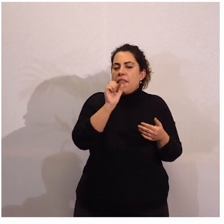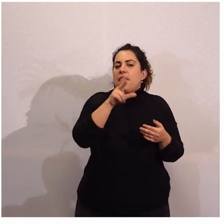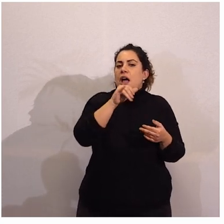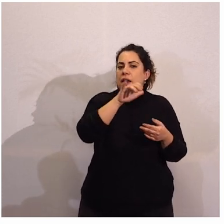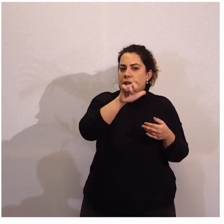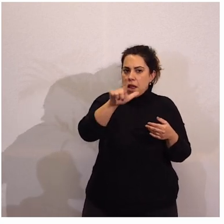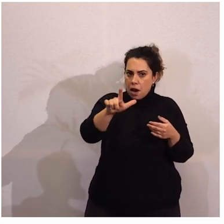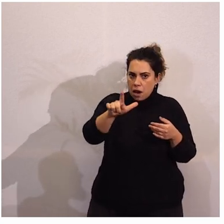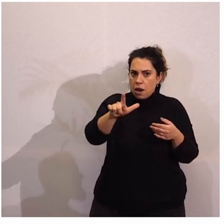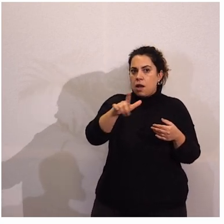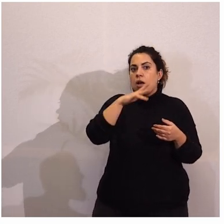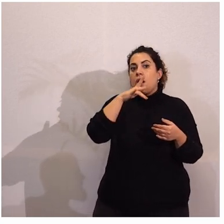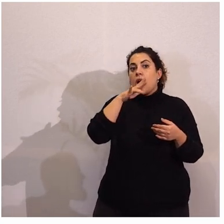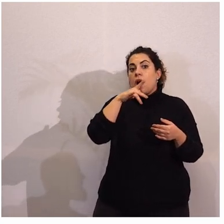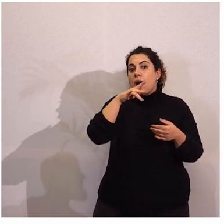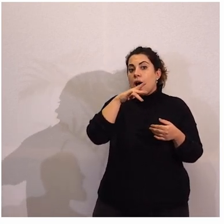te vamos